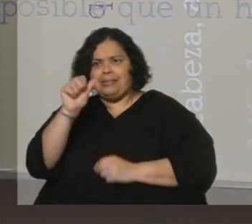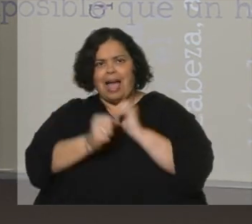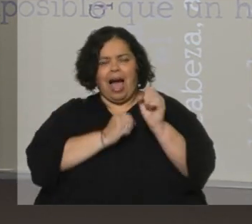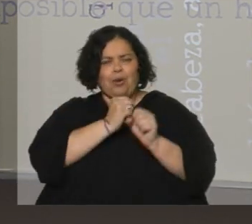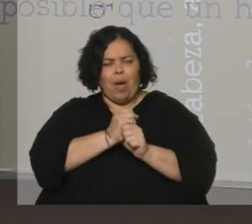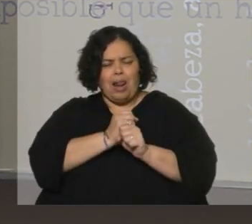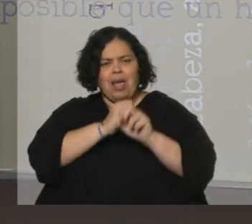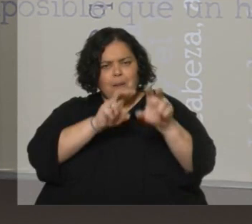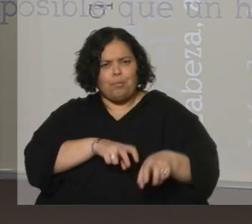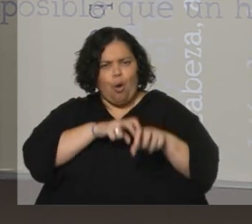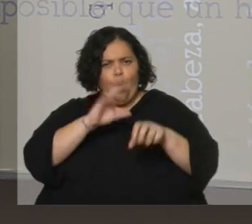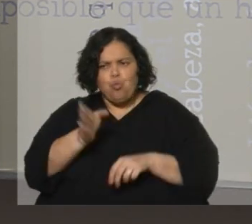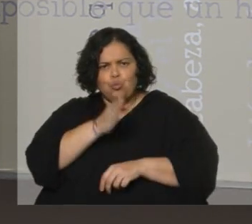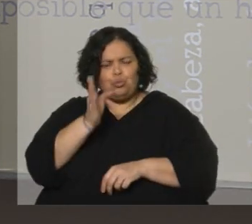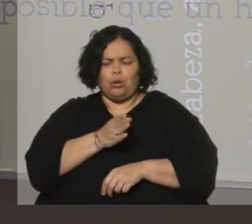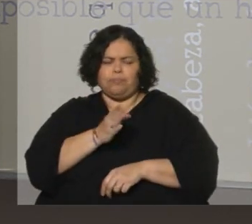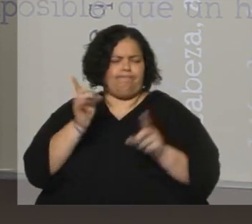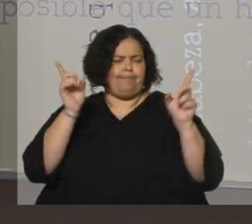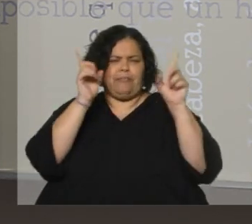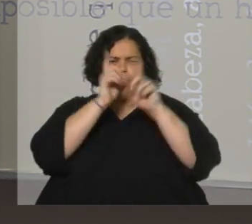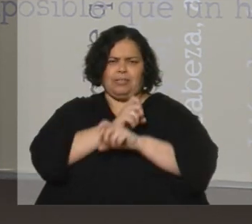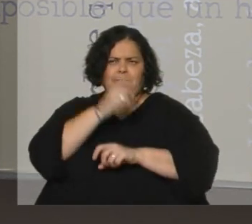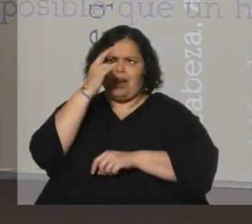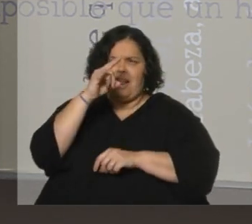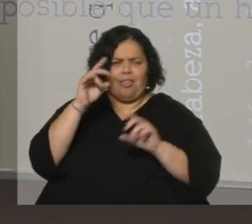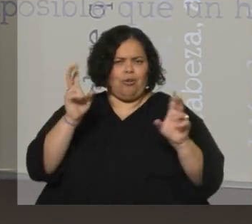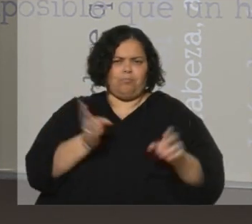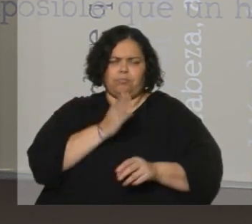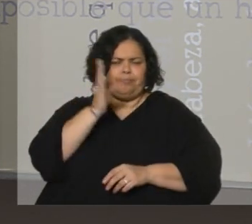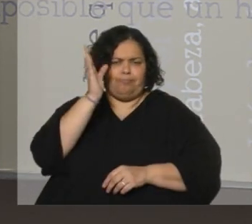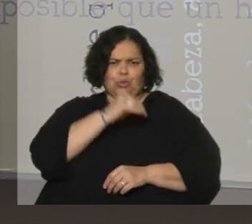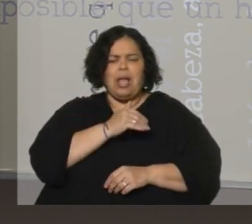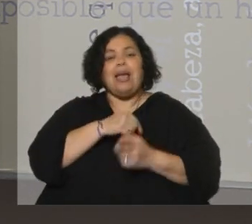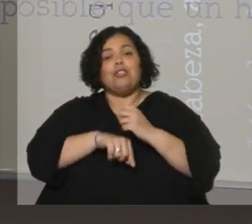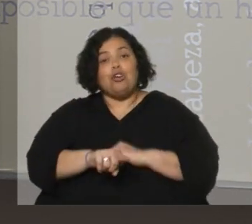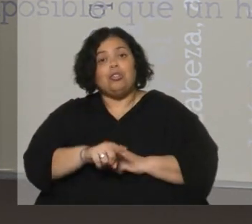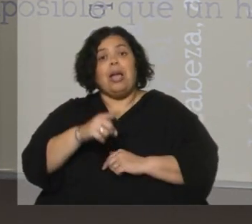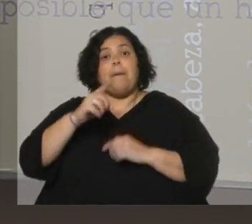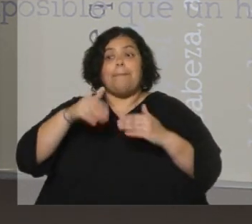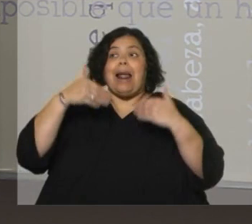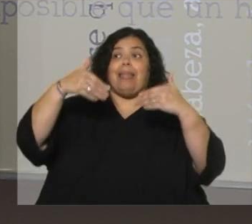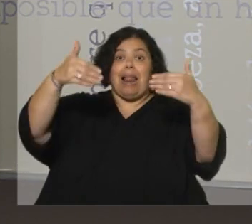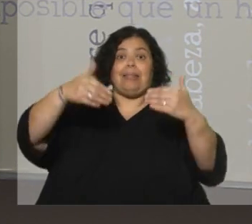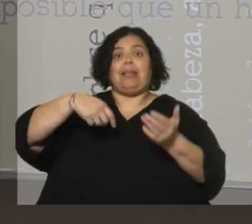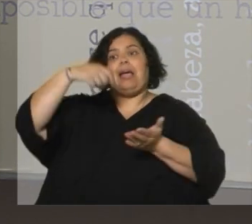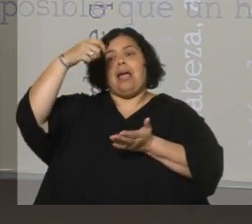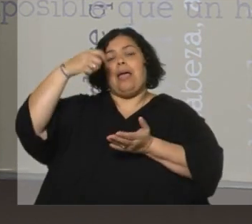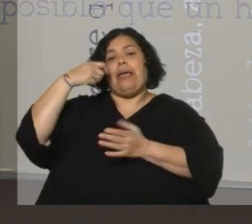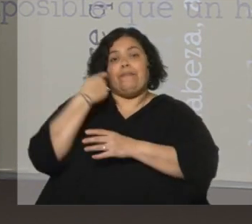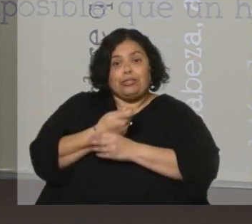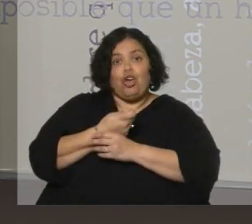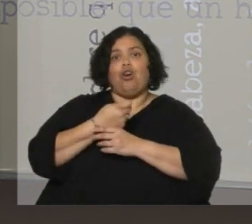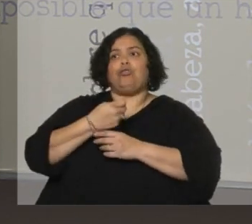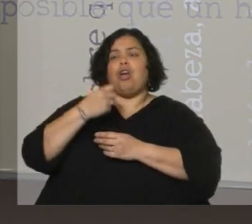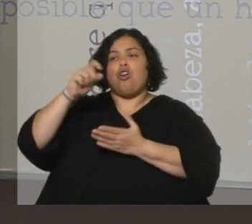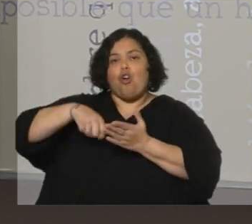ha habido muy perjudicado en el último año y eso empieza a erosionar la capacidad de inversión hacia adante la capacidad de seguir contratando mano de obra y eso En definitiva se